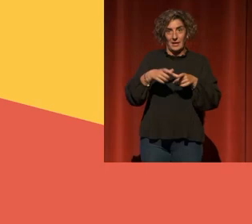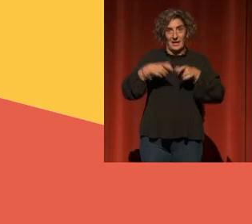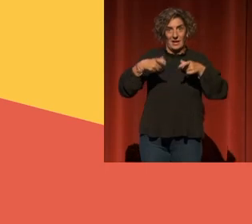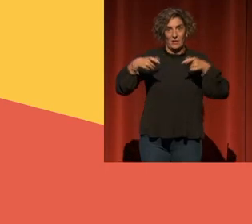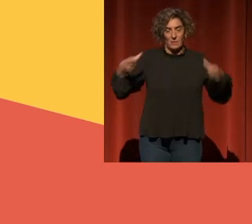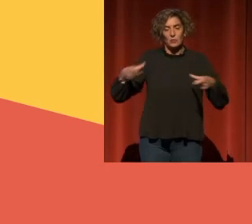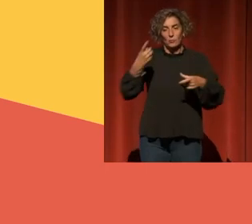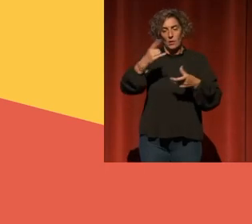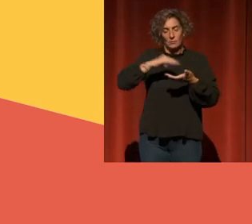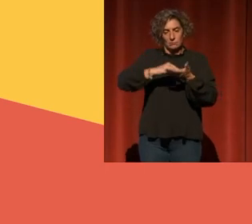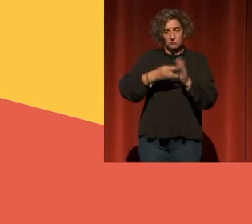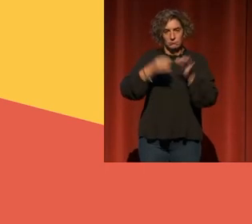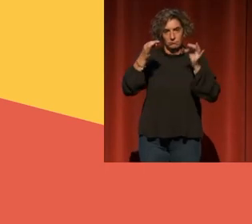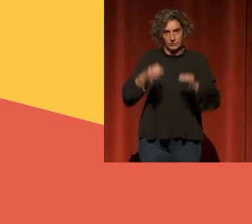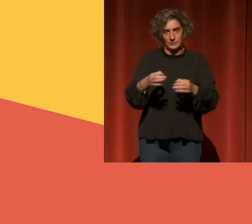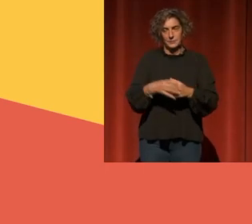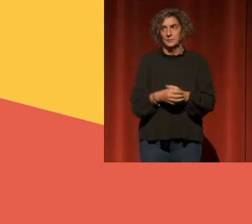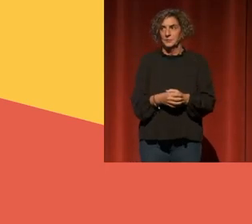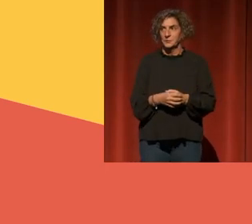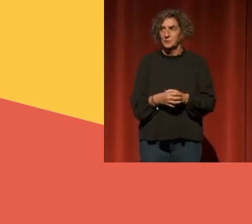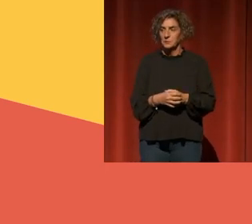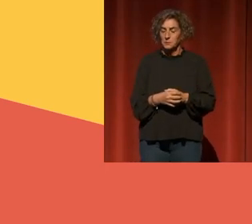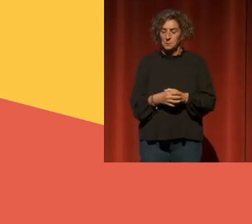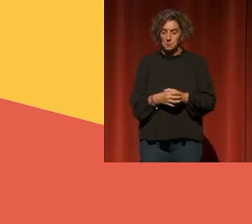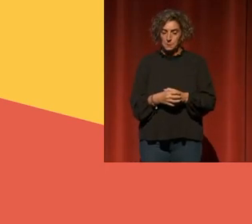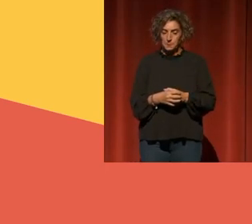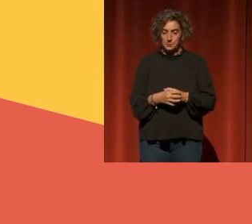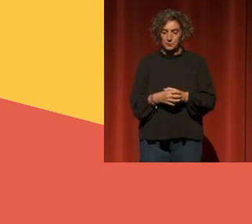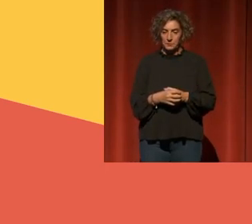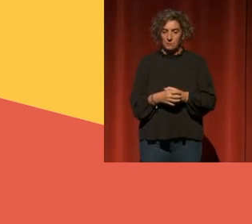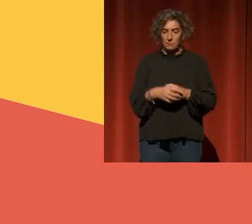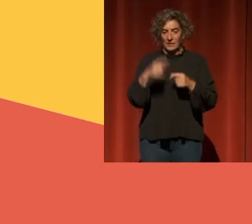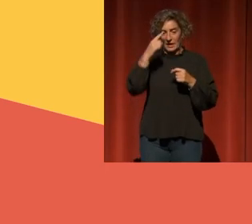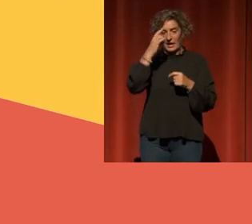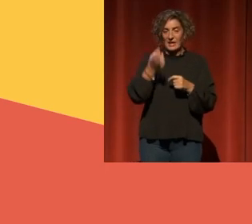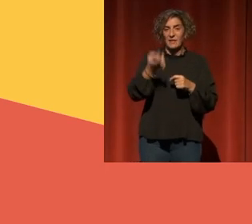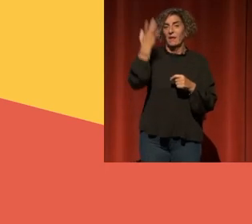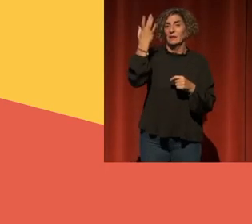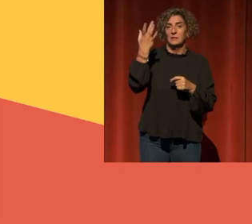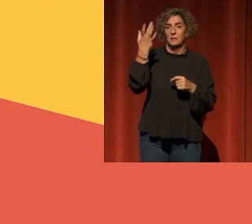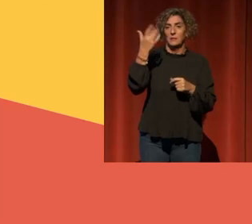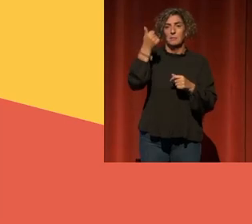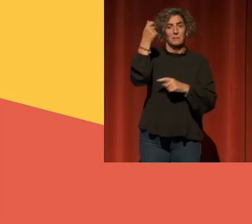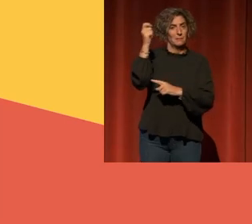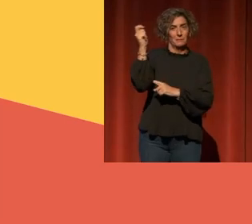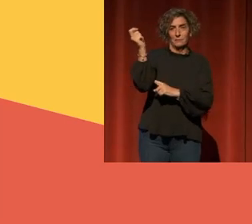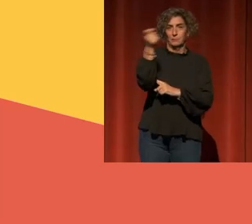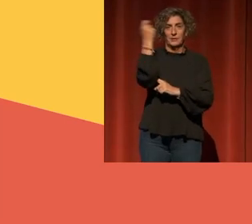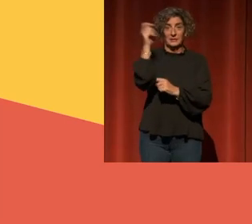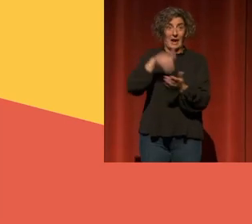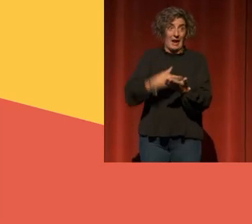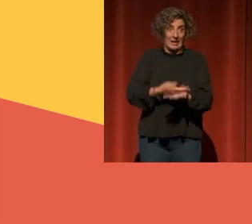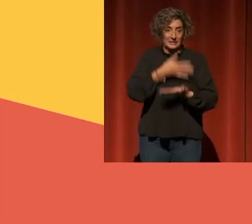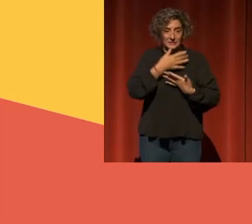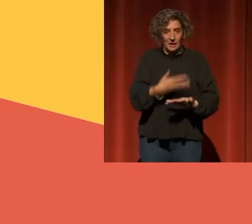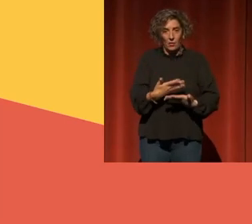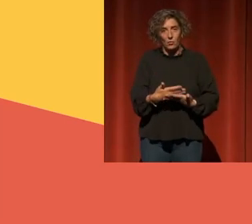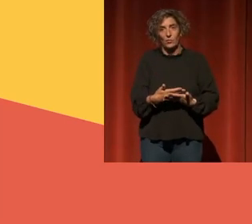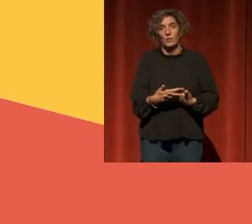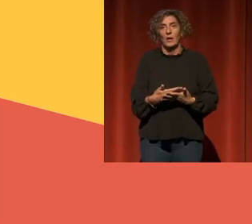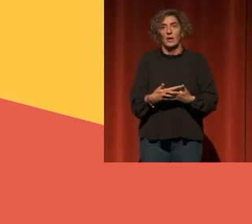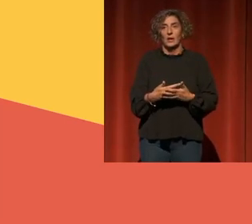estratégica Pues bien sin duda la iniciativa más eh exitosa hasta el momento y bueno esta